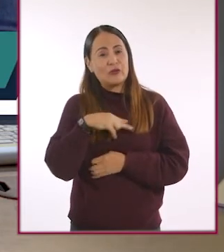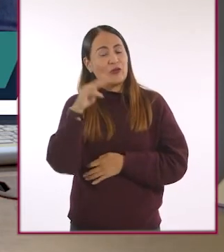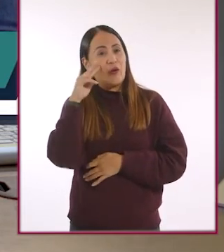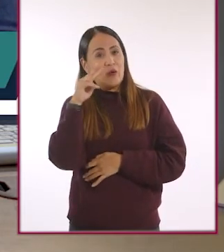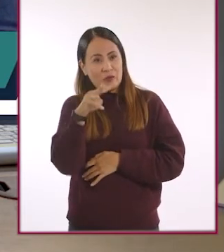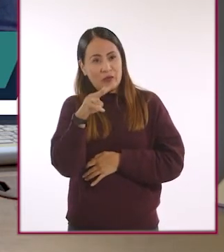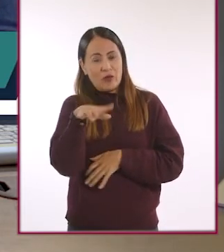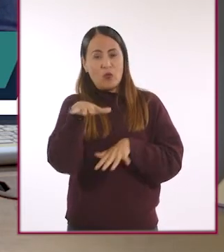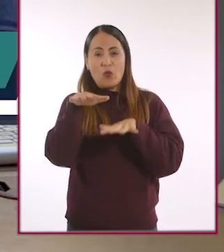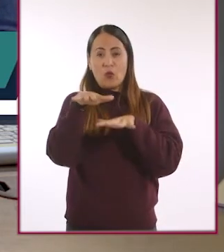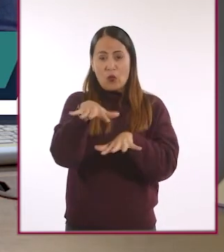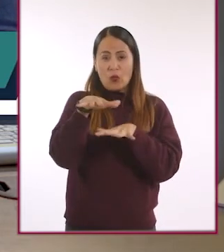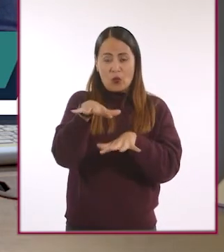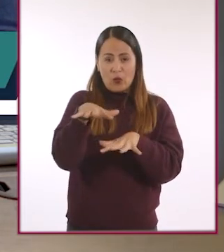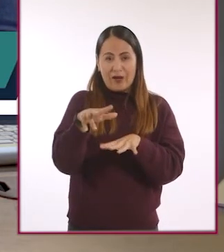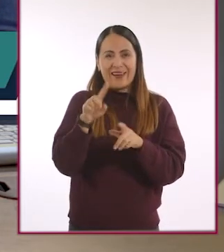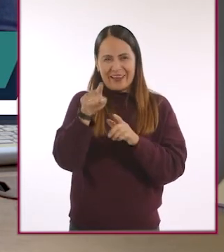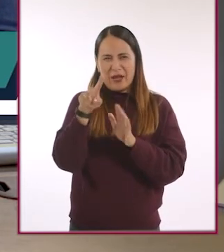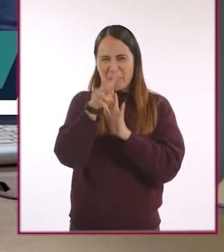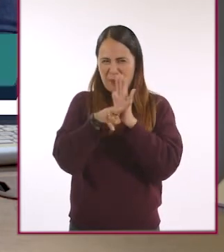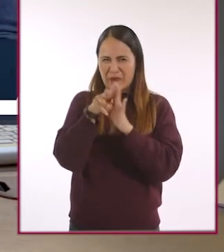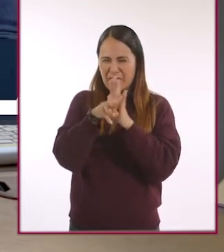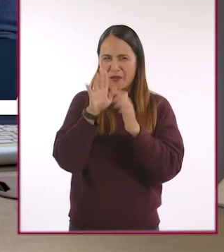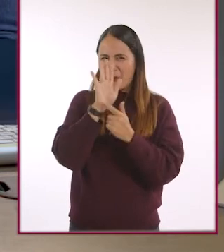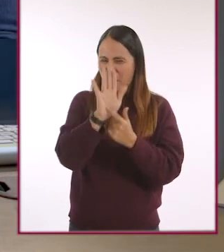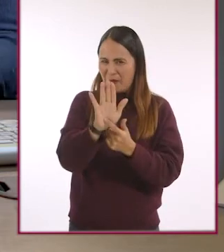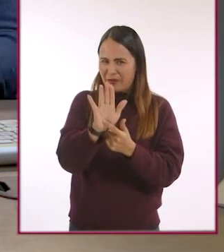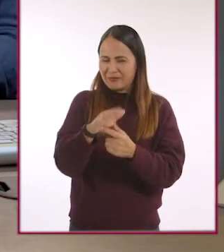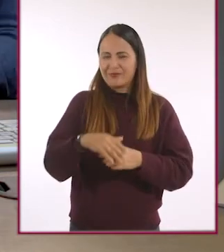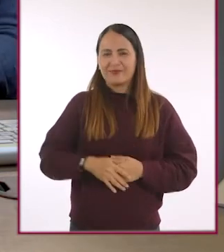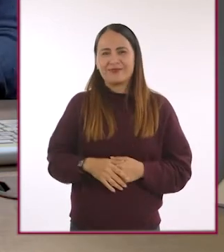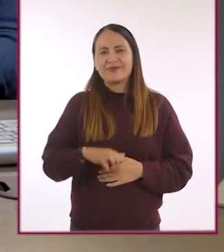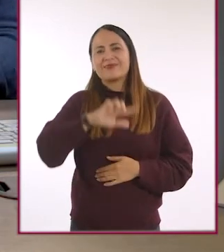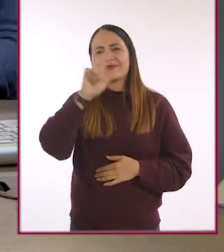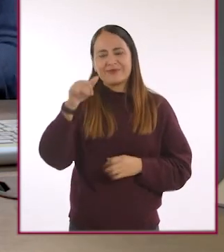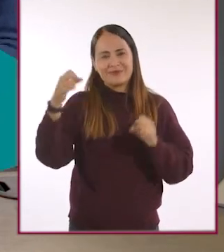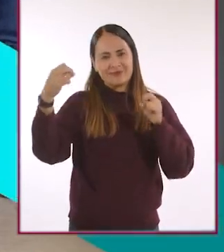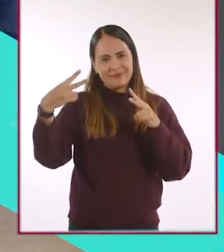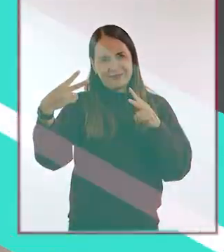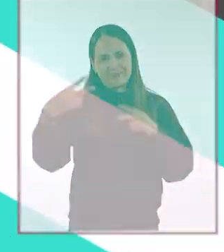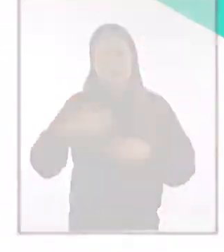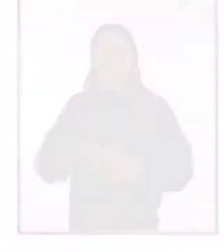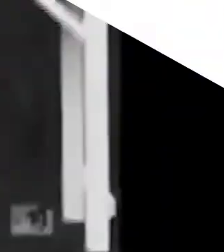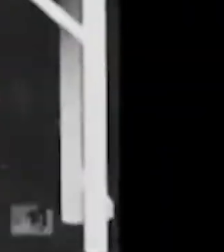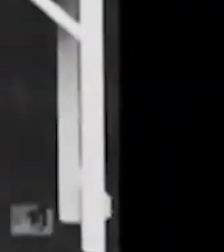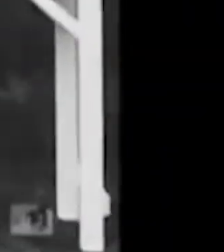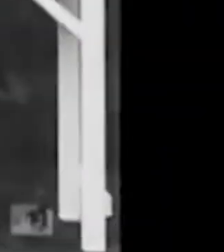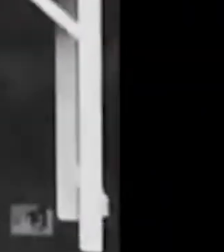magia de los trucos, nos despedimos con este fabuloso homenaje. Hasta la próxima.